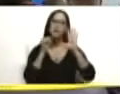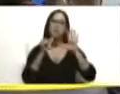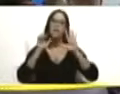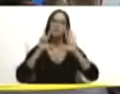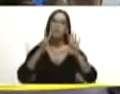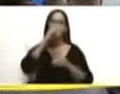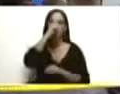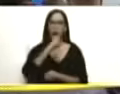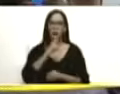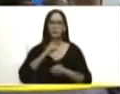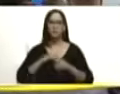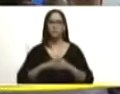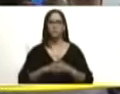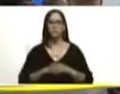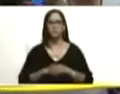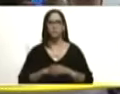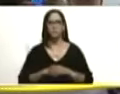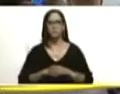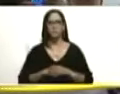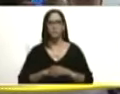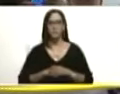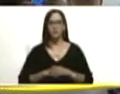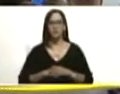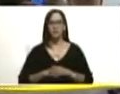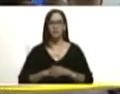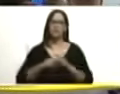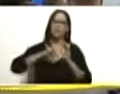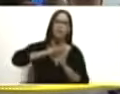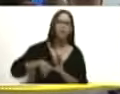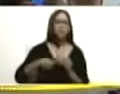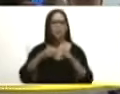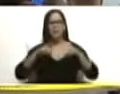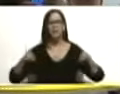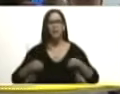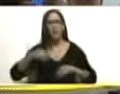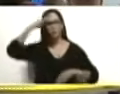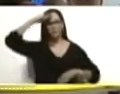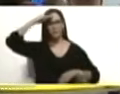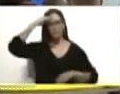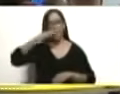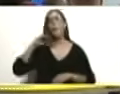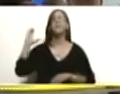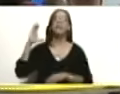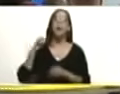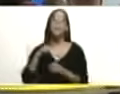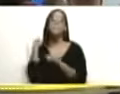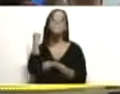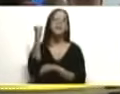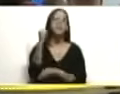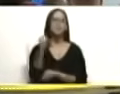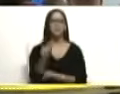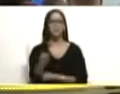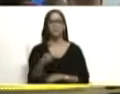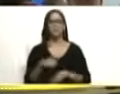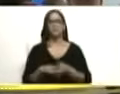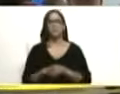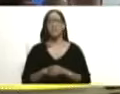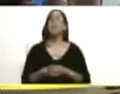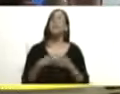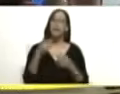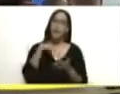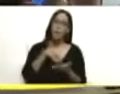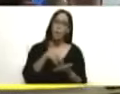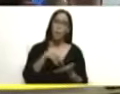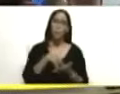168 años. Quitándole las tierras a los soldados patriotas vencedores en Junín y Ayacucho y en